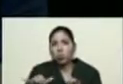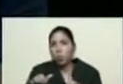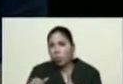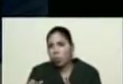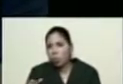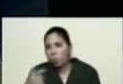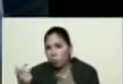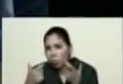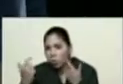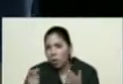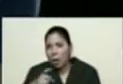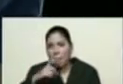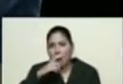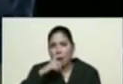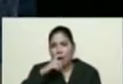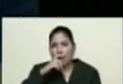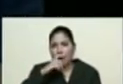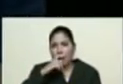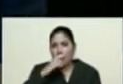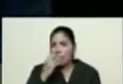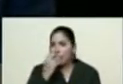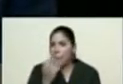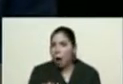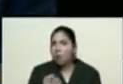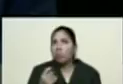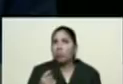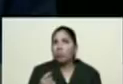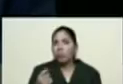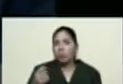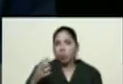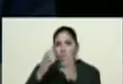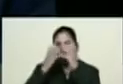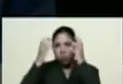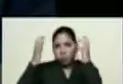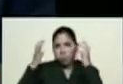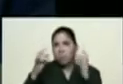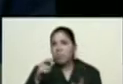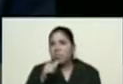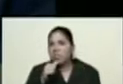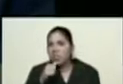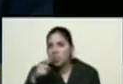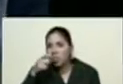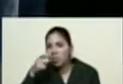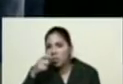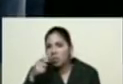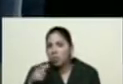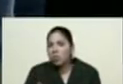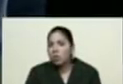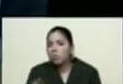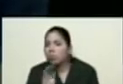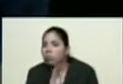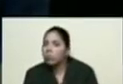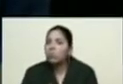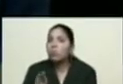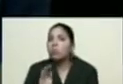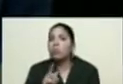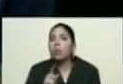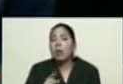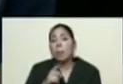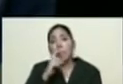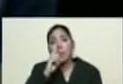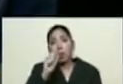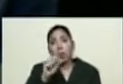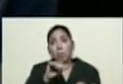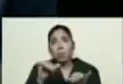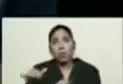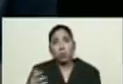bastante cabello y bigote, que lo cuidaba, ese era Nicolás Maduro. Y ese Nicolás Maduro, un día, en